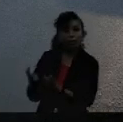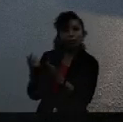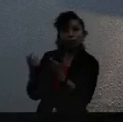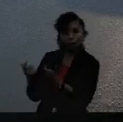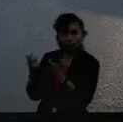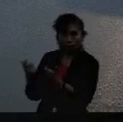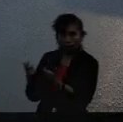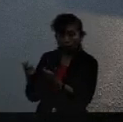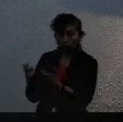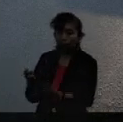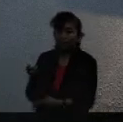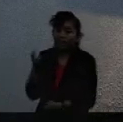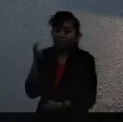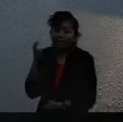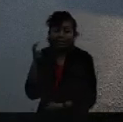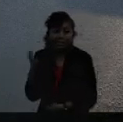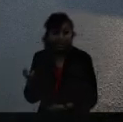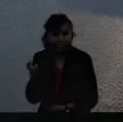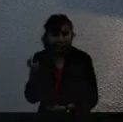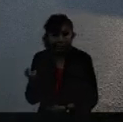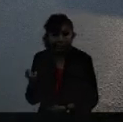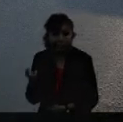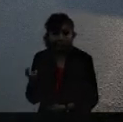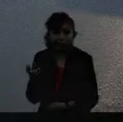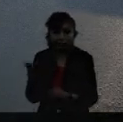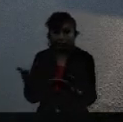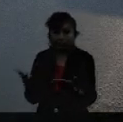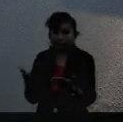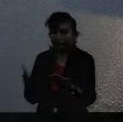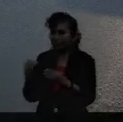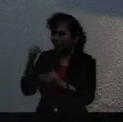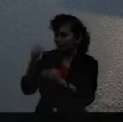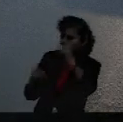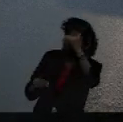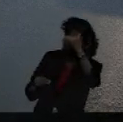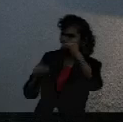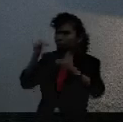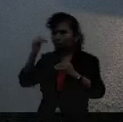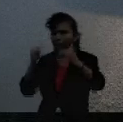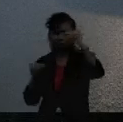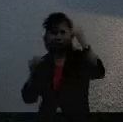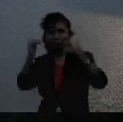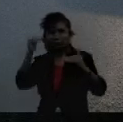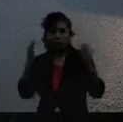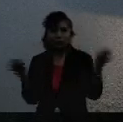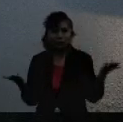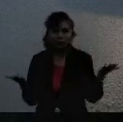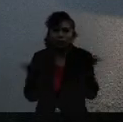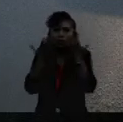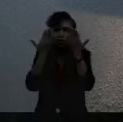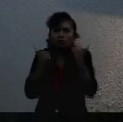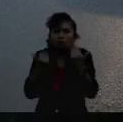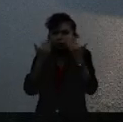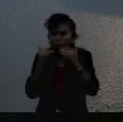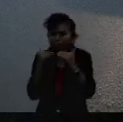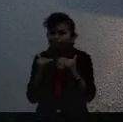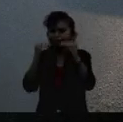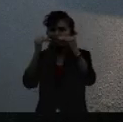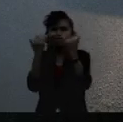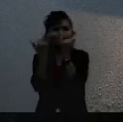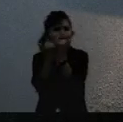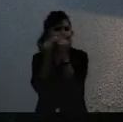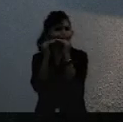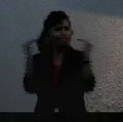ser también el principal generador de desigualdad cuando no hay prosperidad compartida se